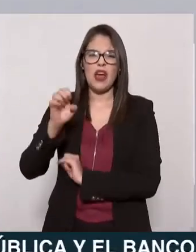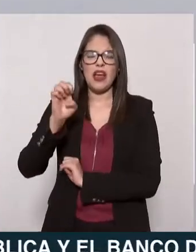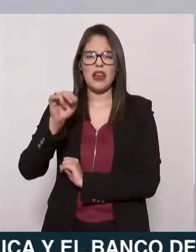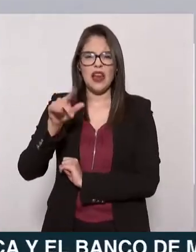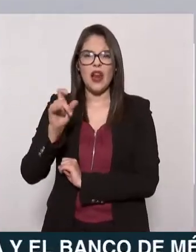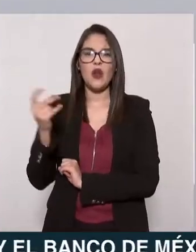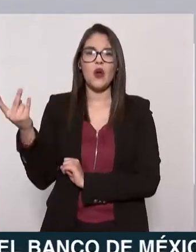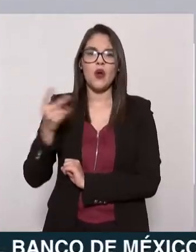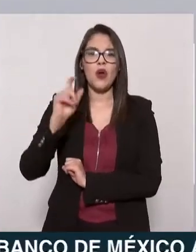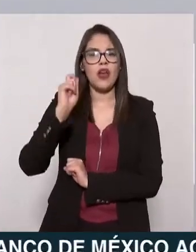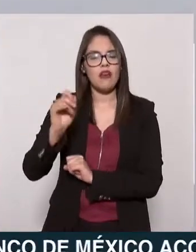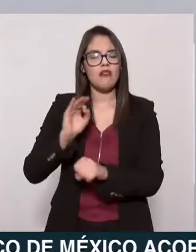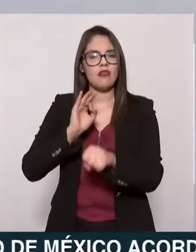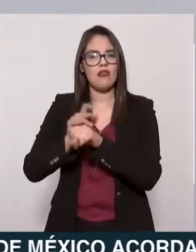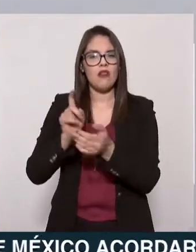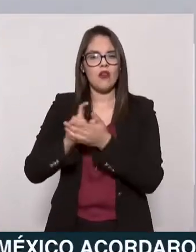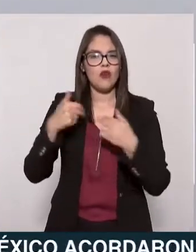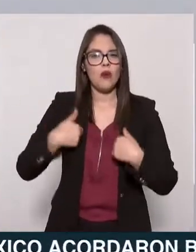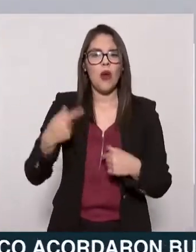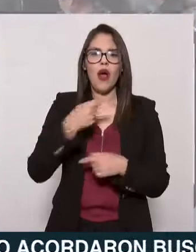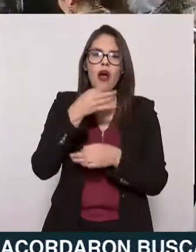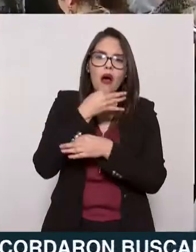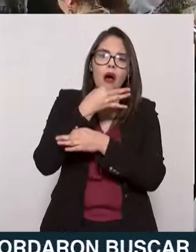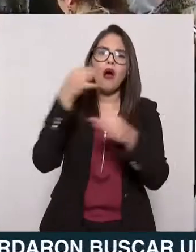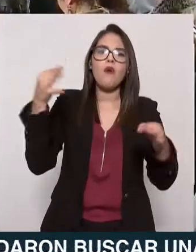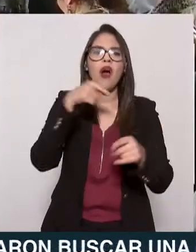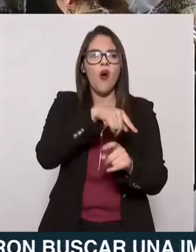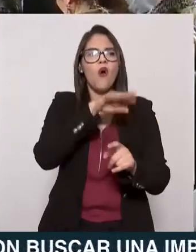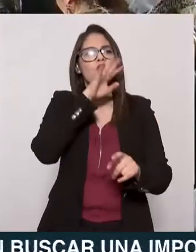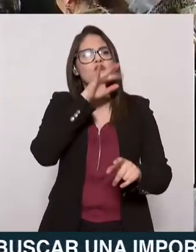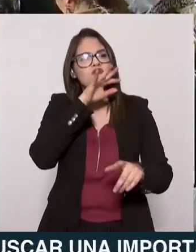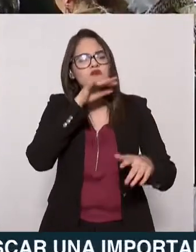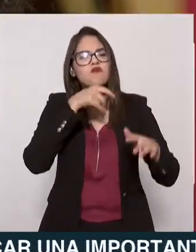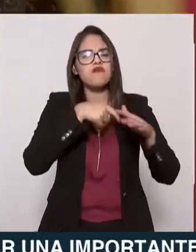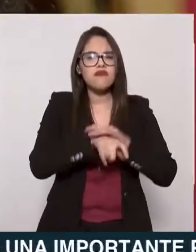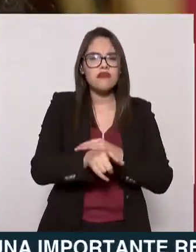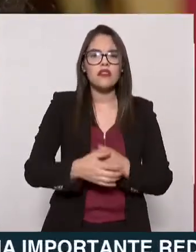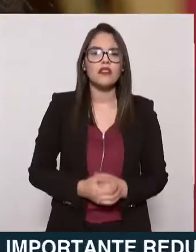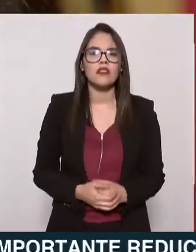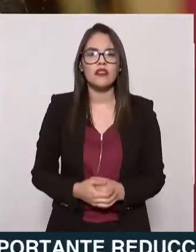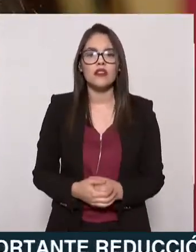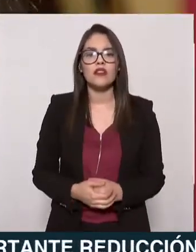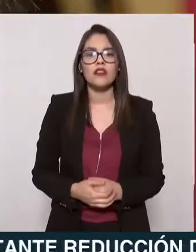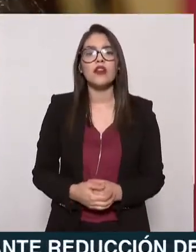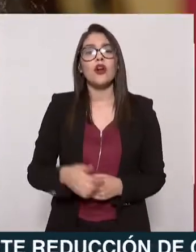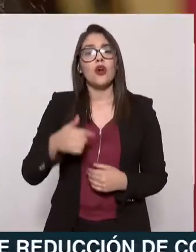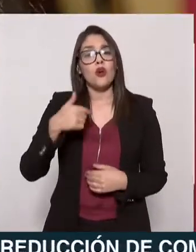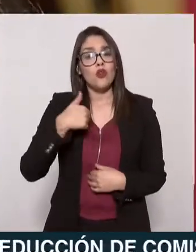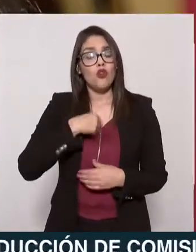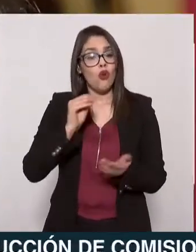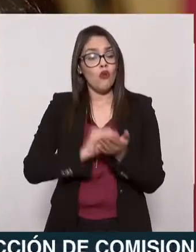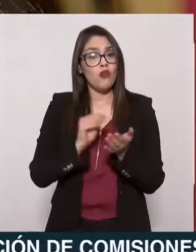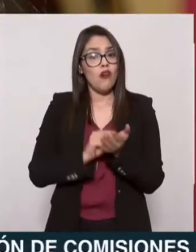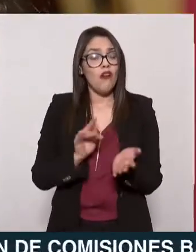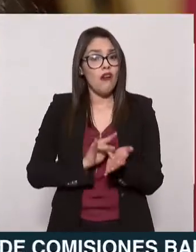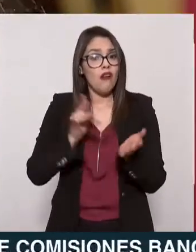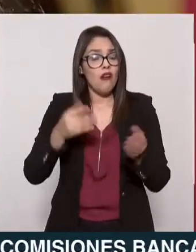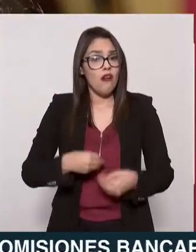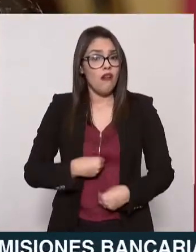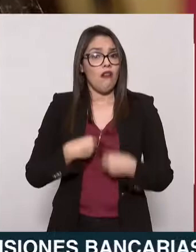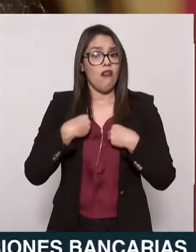de OPIM, por dar a conocer hechos de corrupción. Sigo vivas a gracias a amplias